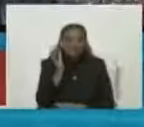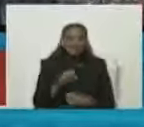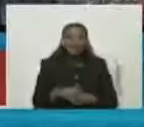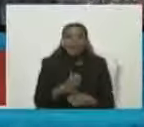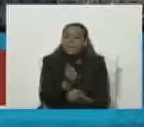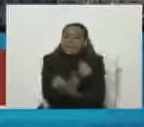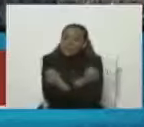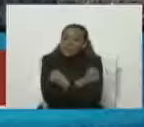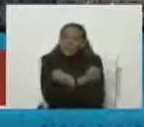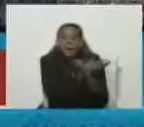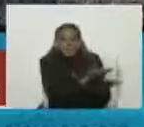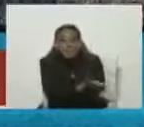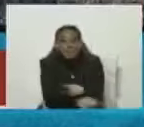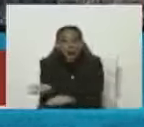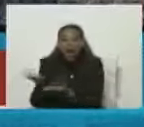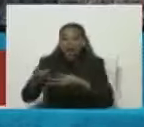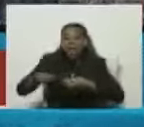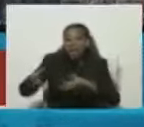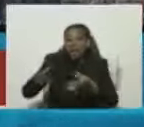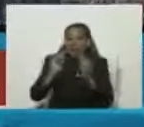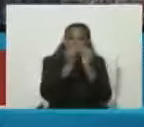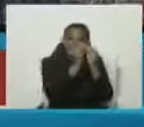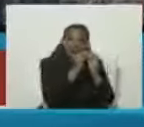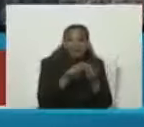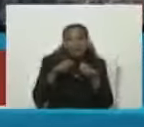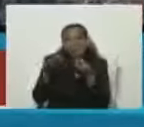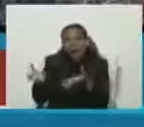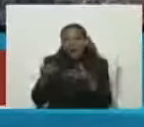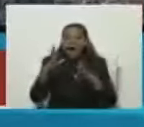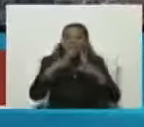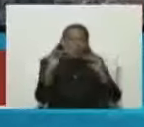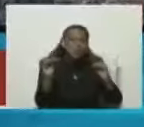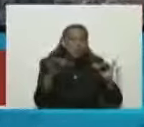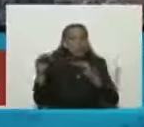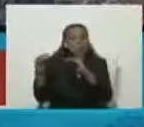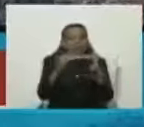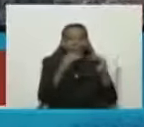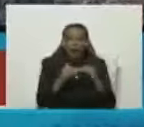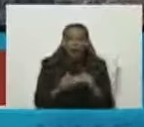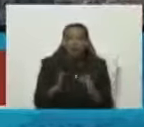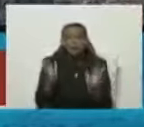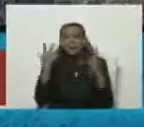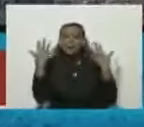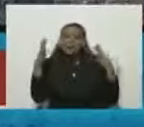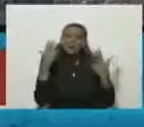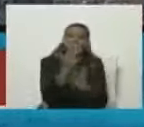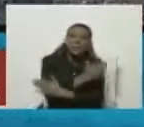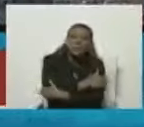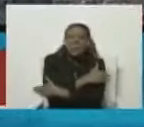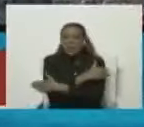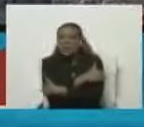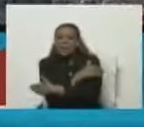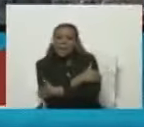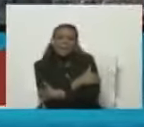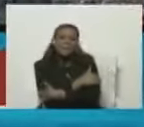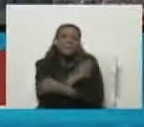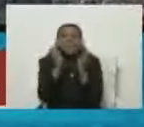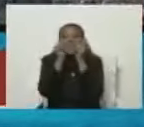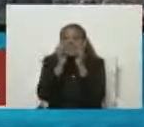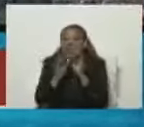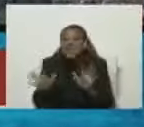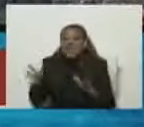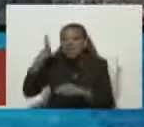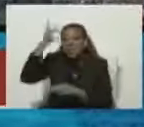Y pasen por aquí que les traes un regalito bien bonito. A todos y a todas. Mira cómo me aplaudo. Mira cómo me abraza. Que Dios me los